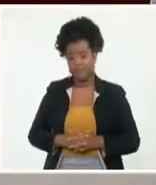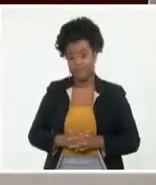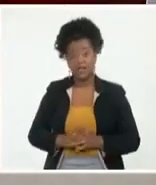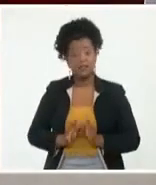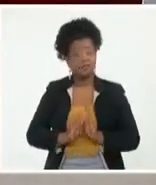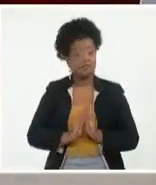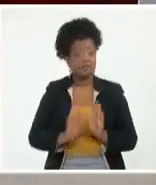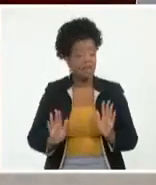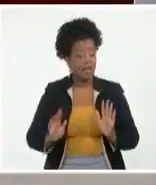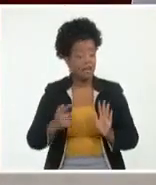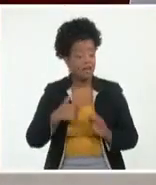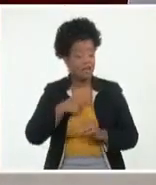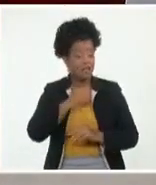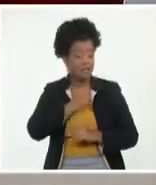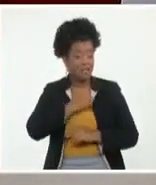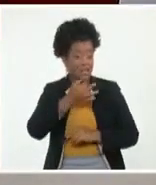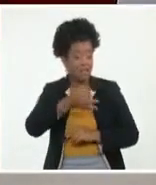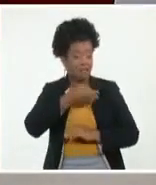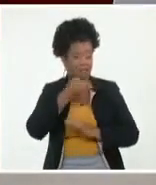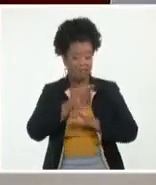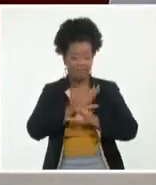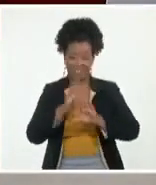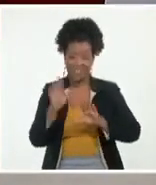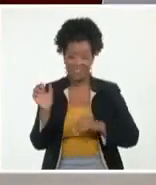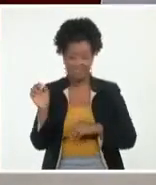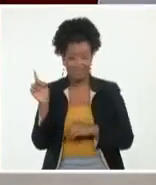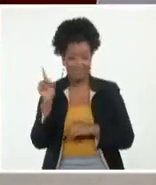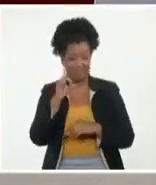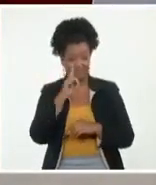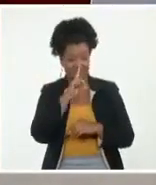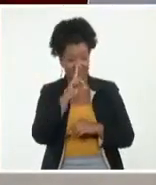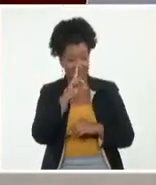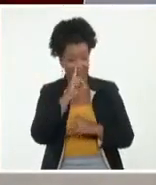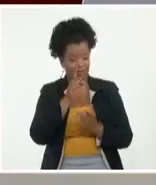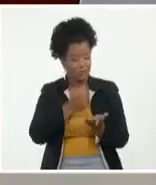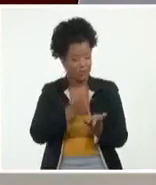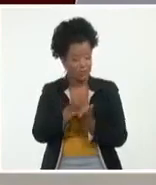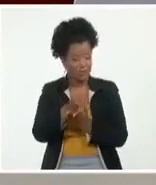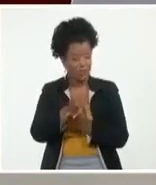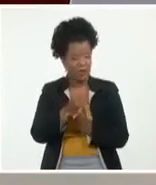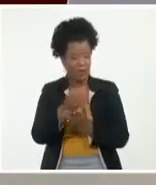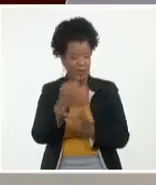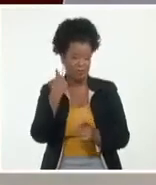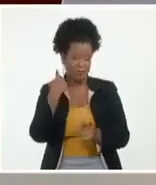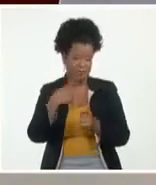la reflexión que quería proponerles hoy en el segmento Comentar Cuba. Continuamos con más en este noticiero.